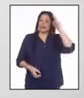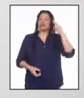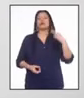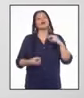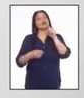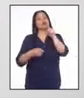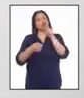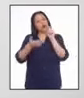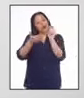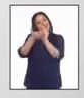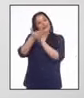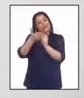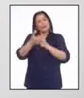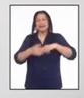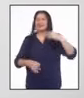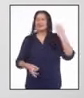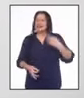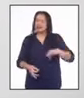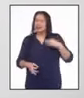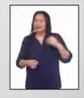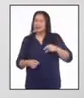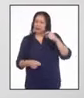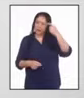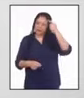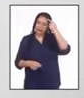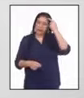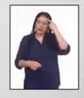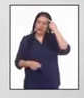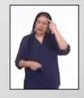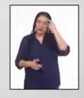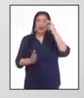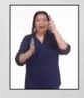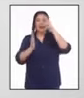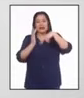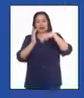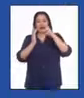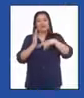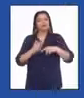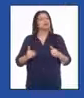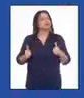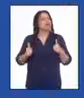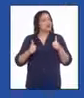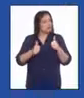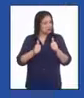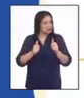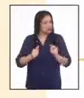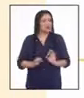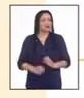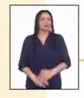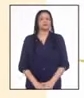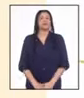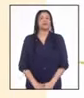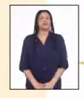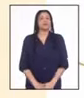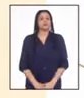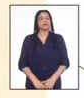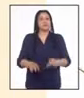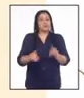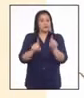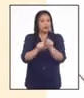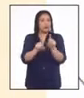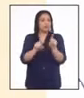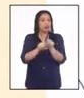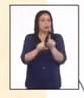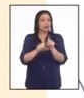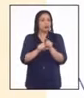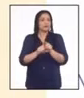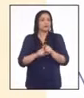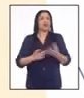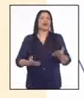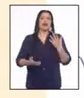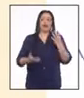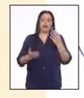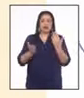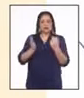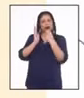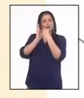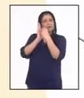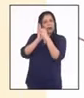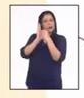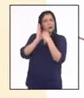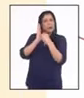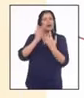siempre debemos tener en cuenta que el registro sea adecuado. Además, en este